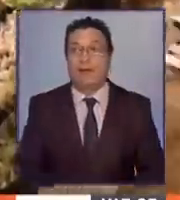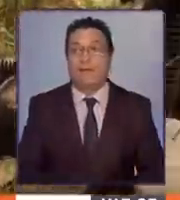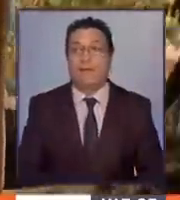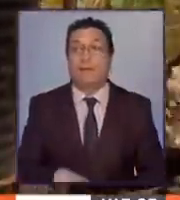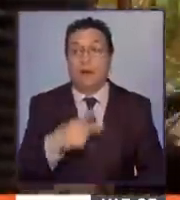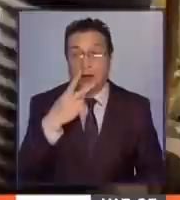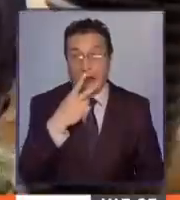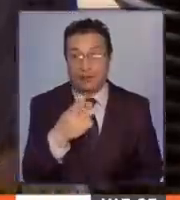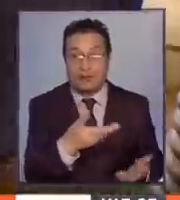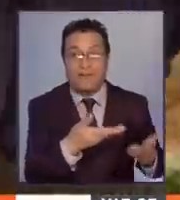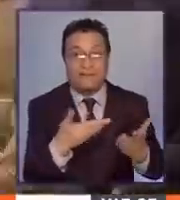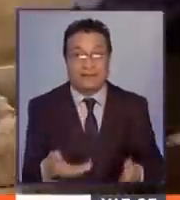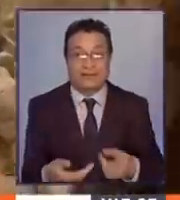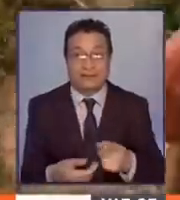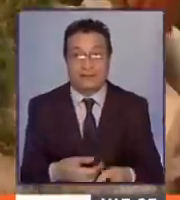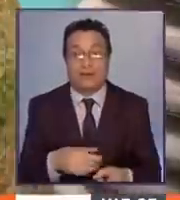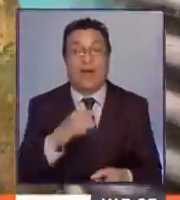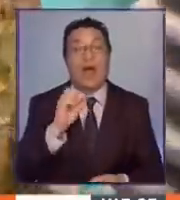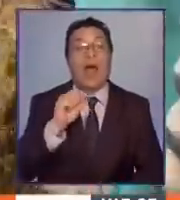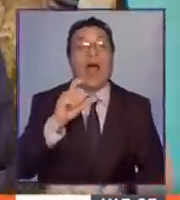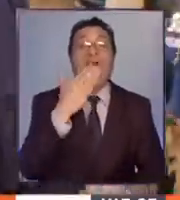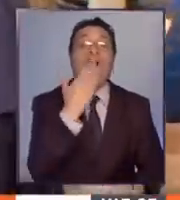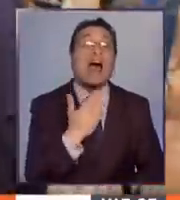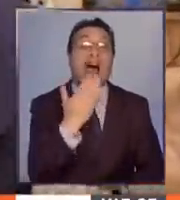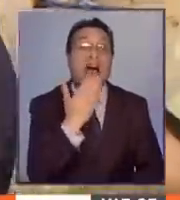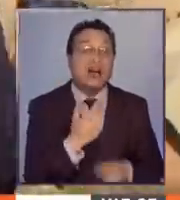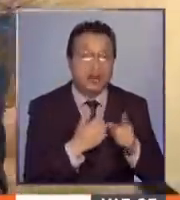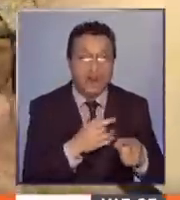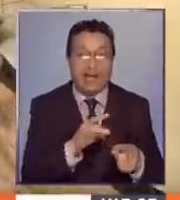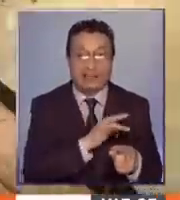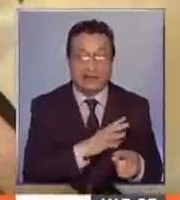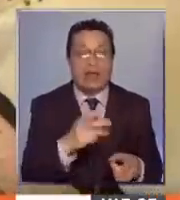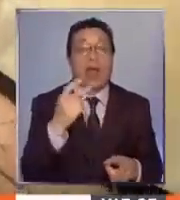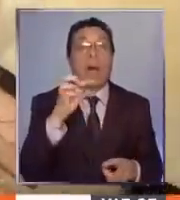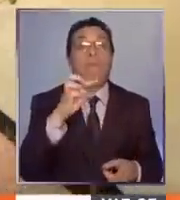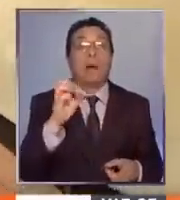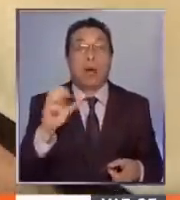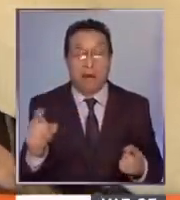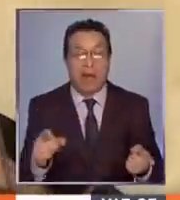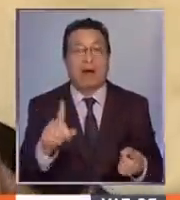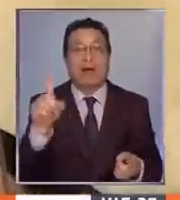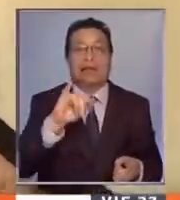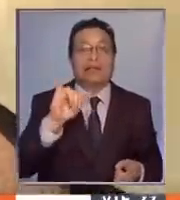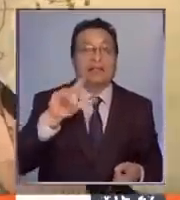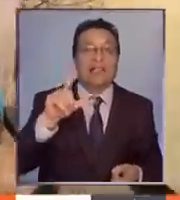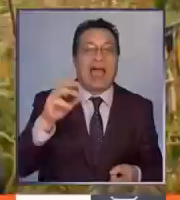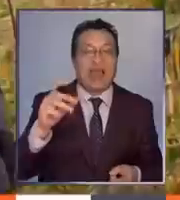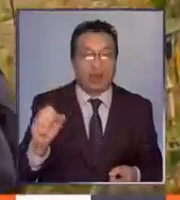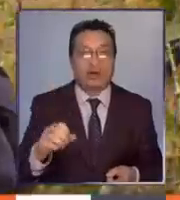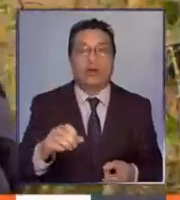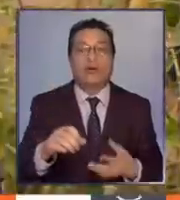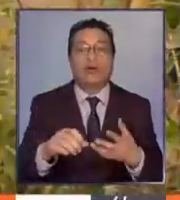visitantes. Ahí tenemos alcachofa chilena, papas, cilantrito, agua y manto.